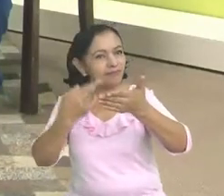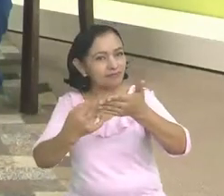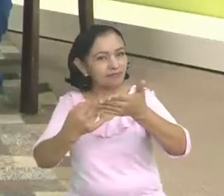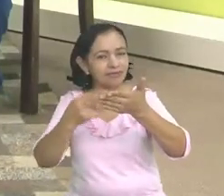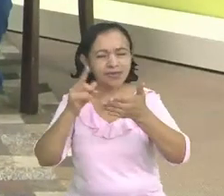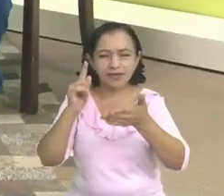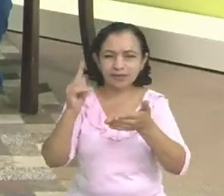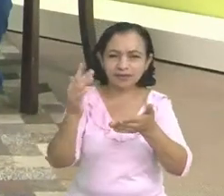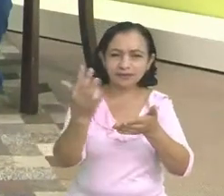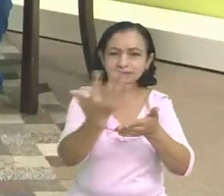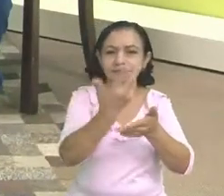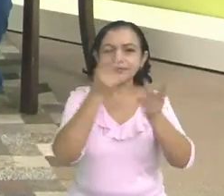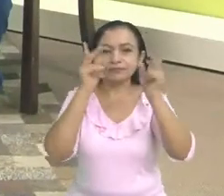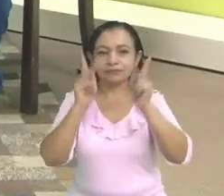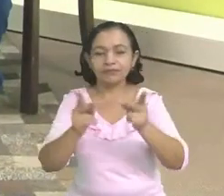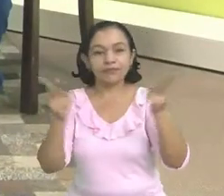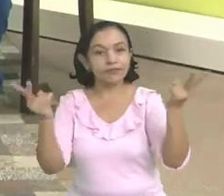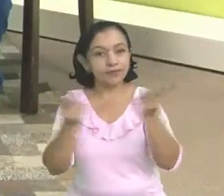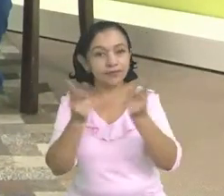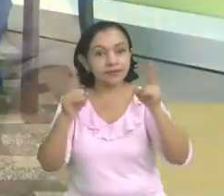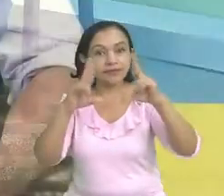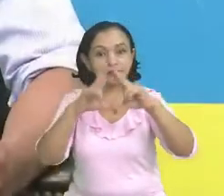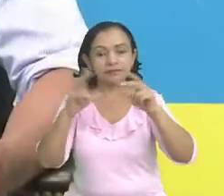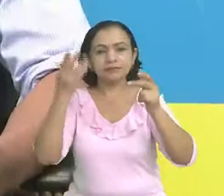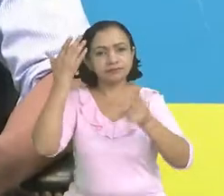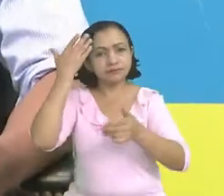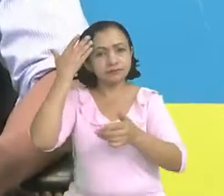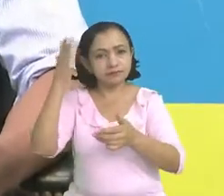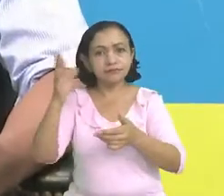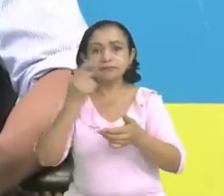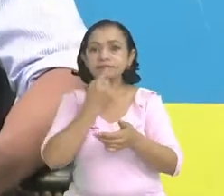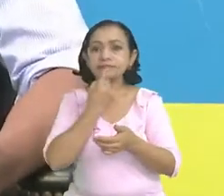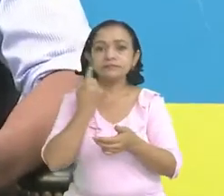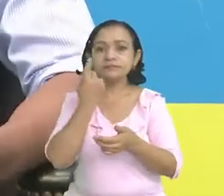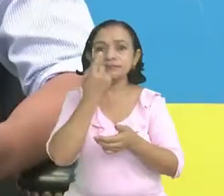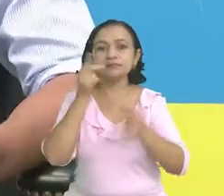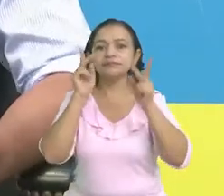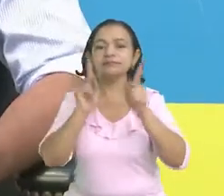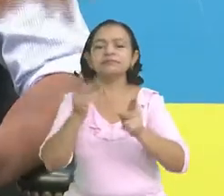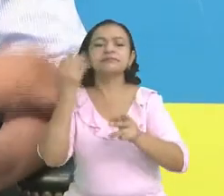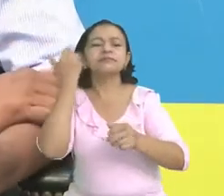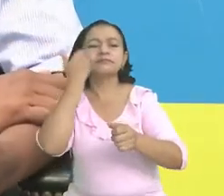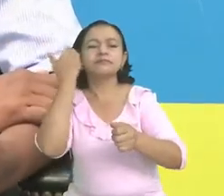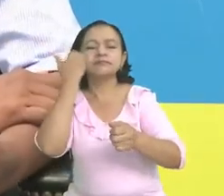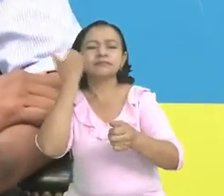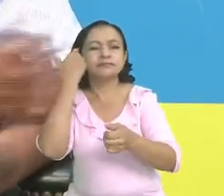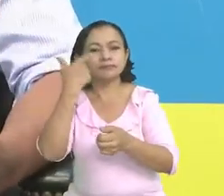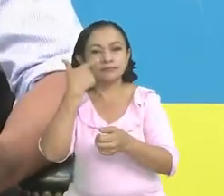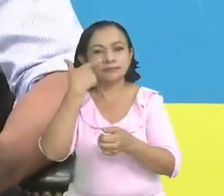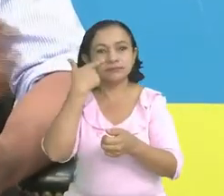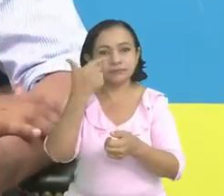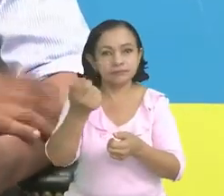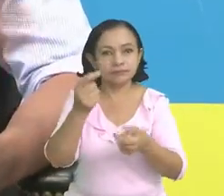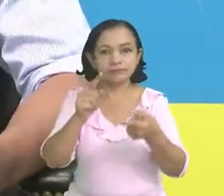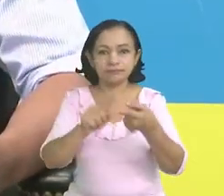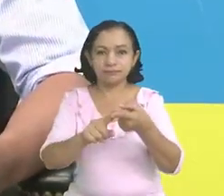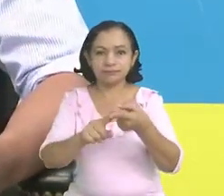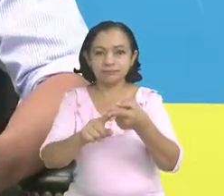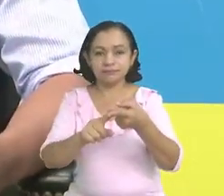creo, todos los nicaragüenses, todas las personas manejan quiénes son los pacientes crónicos. Conocemos que los pacientes crónicos